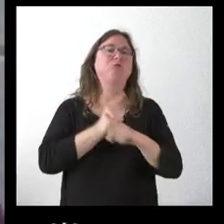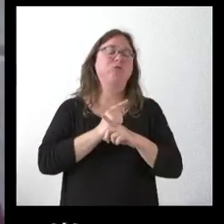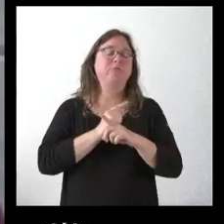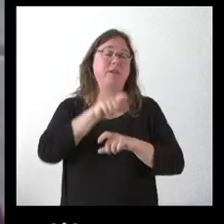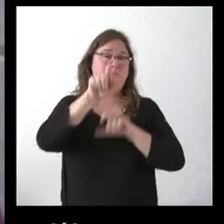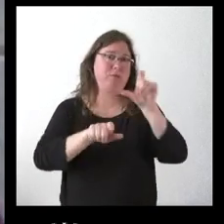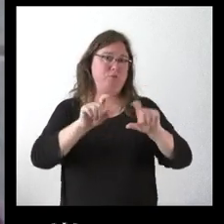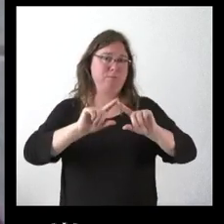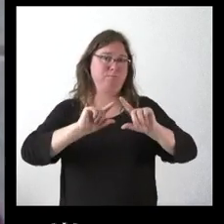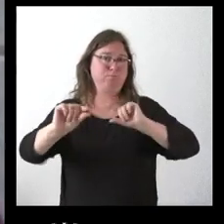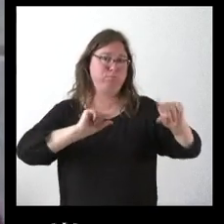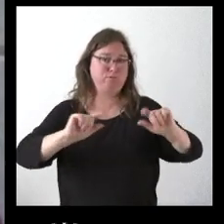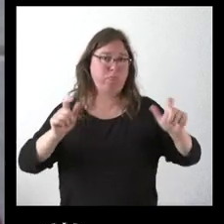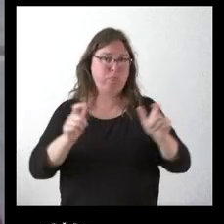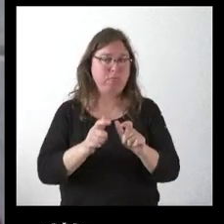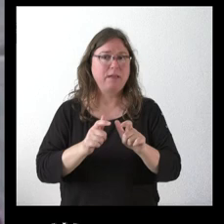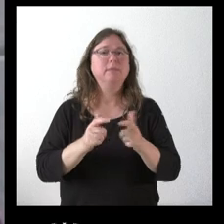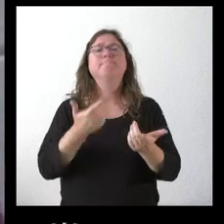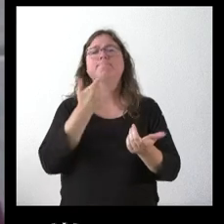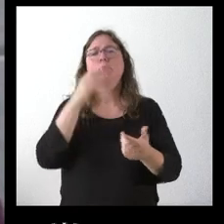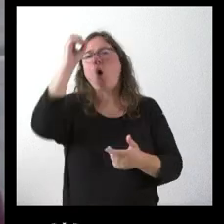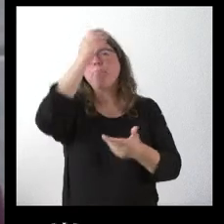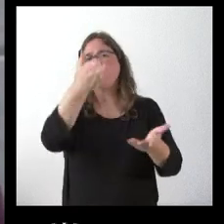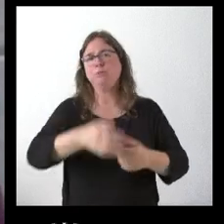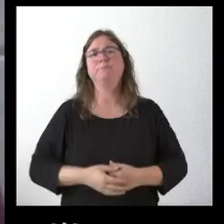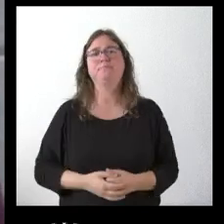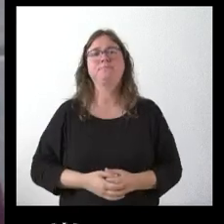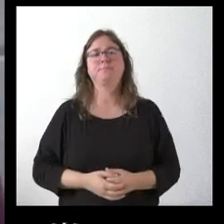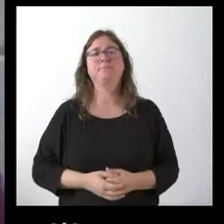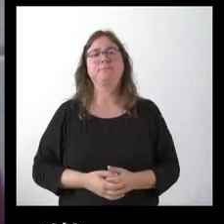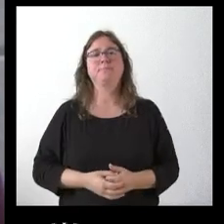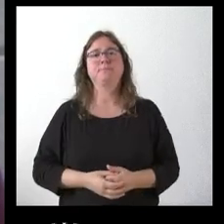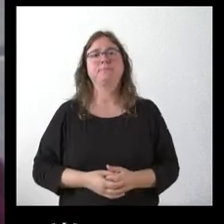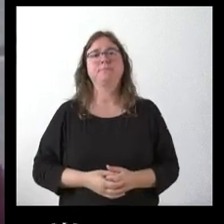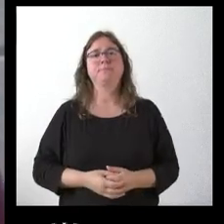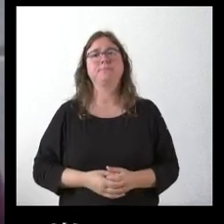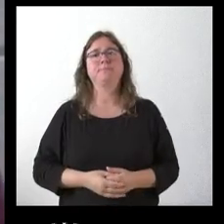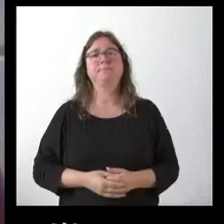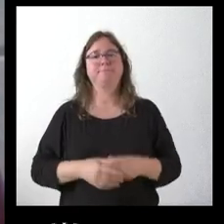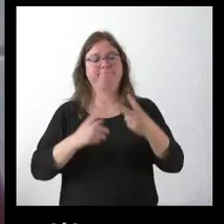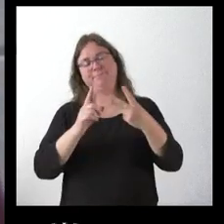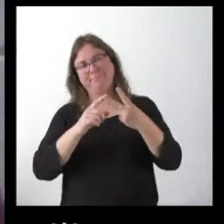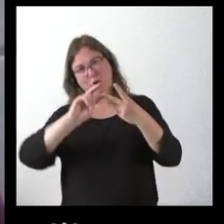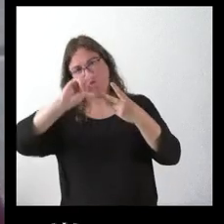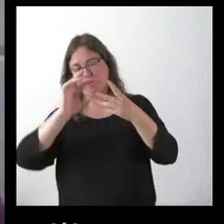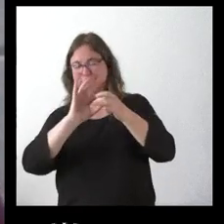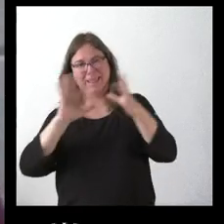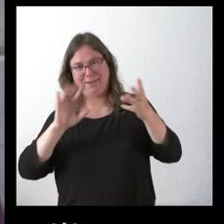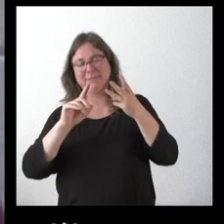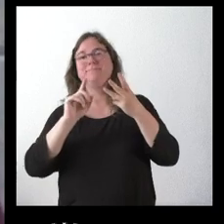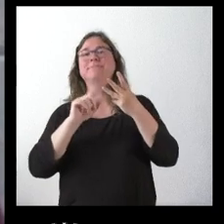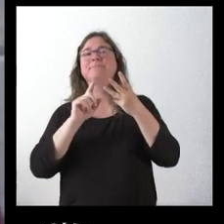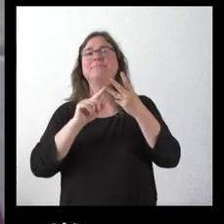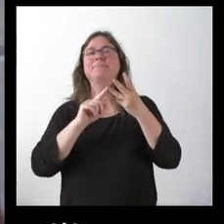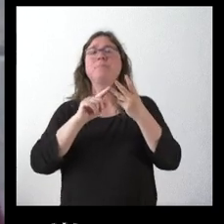referencia a la provincia de Soria y me gustaría también una valoración de esa afirmación. Y luego otro tema que no tiene nada que ver, desde